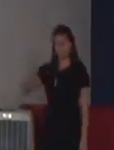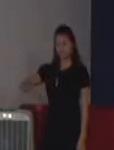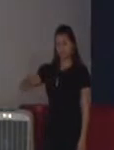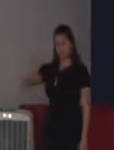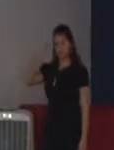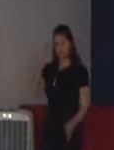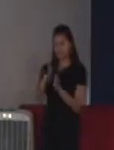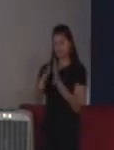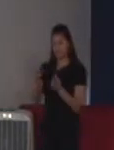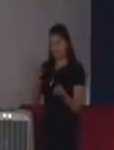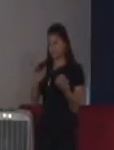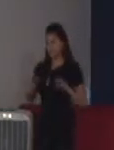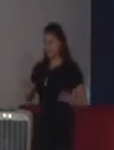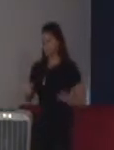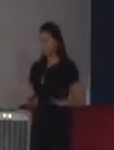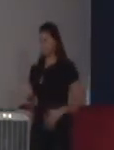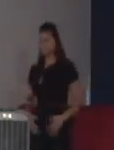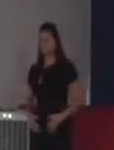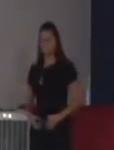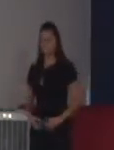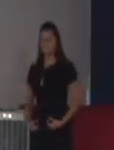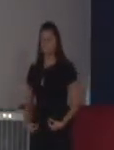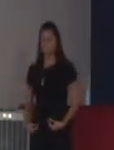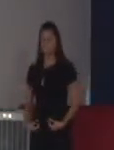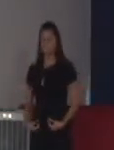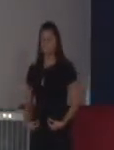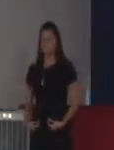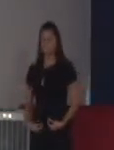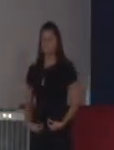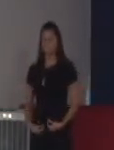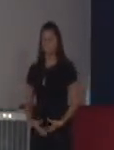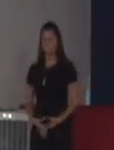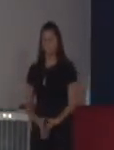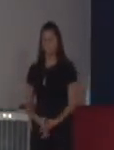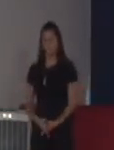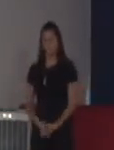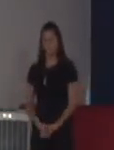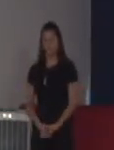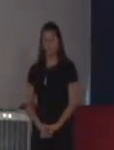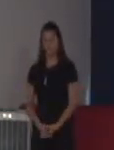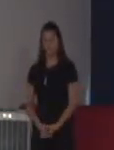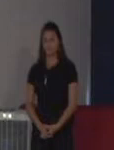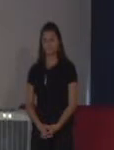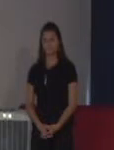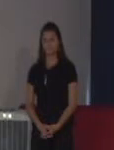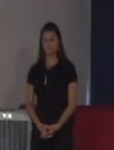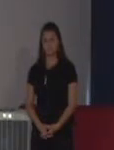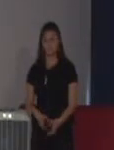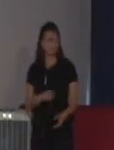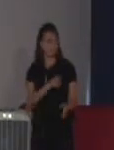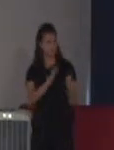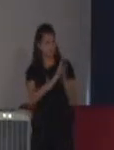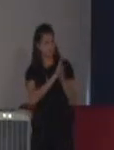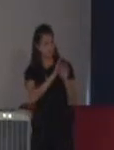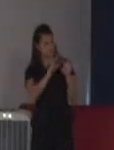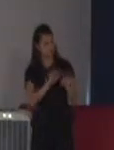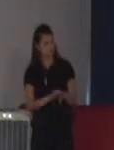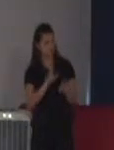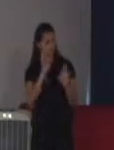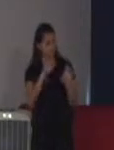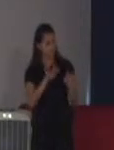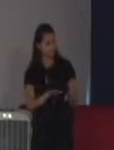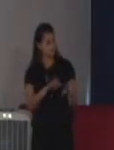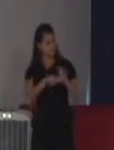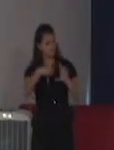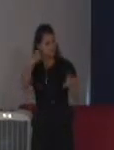no, no, no, no. No, sí, hay una. Quisiera que ese relato fuera escrito o mandado por